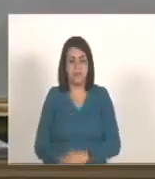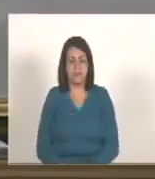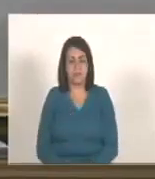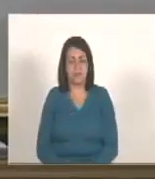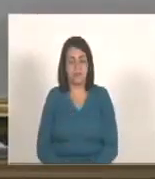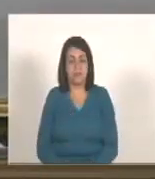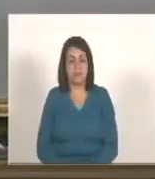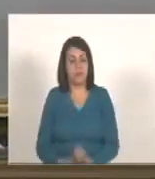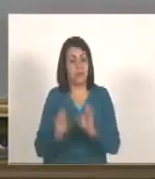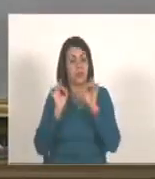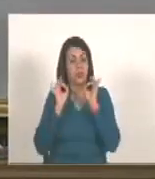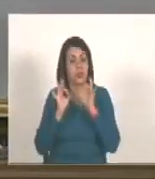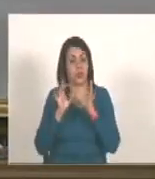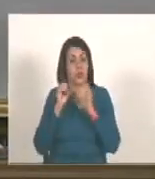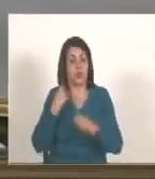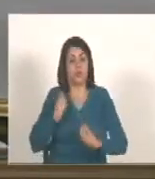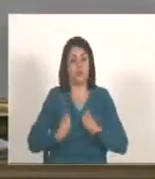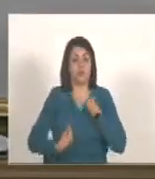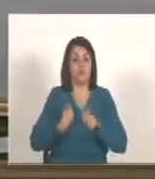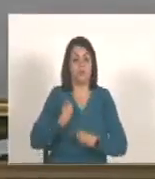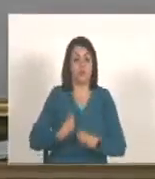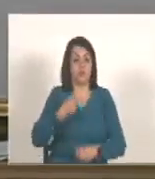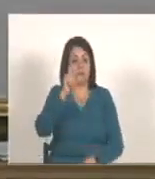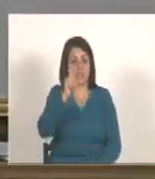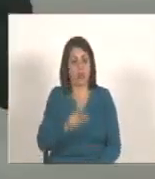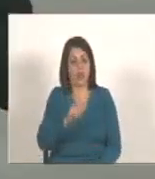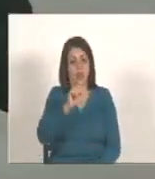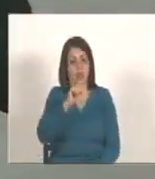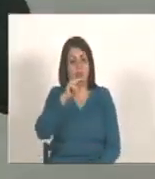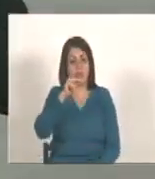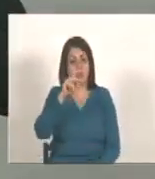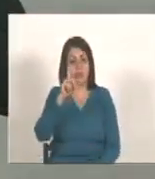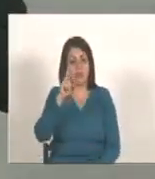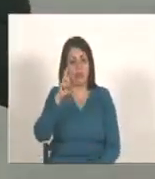Y con dolor, con angustia, Andrés Eloy dice: